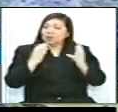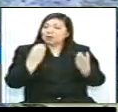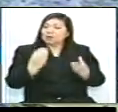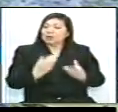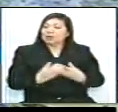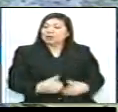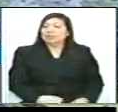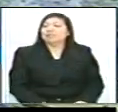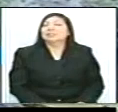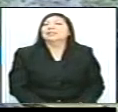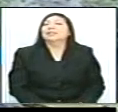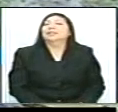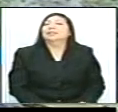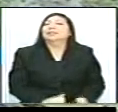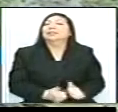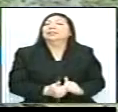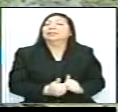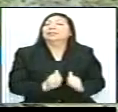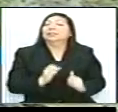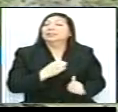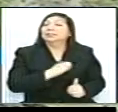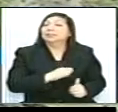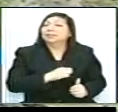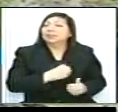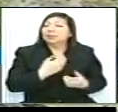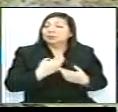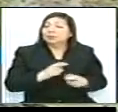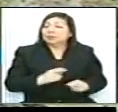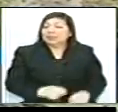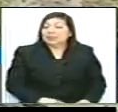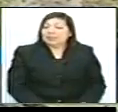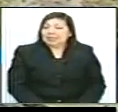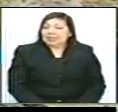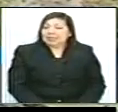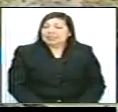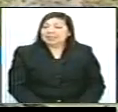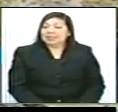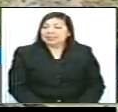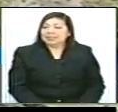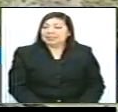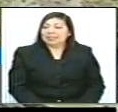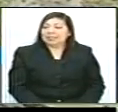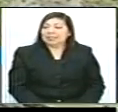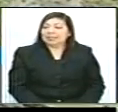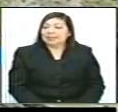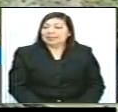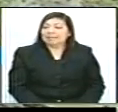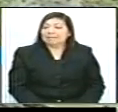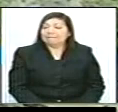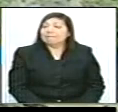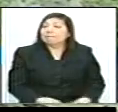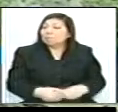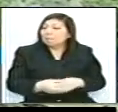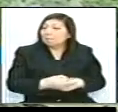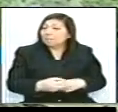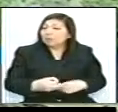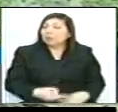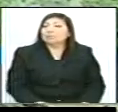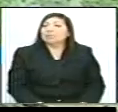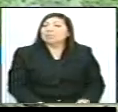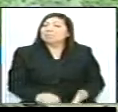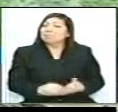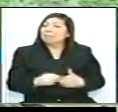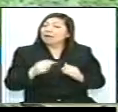República, reformas que lleven el servicio público a las zonas rurales, a las zonas